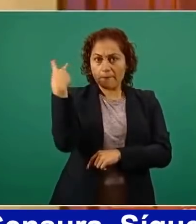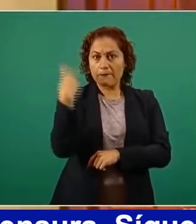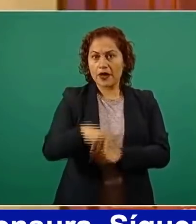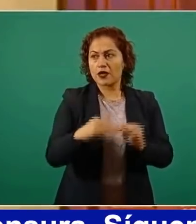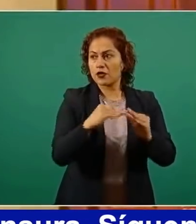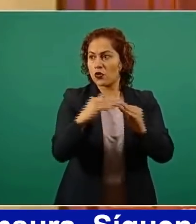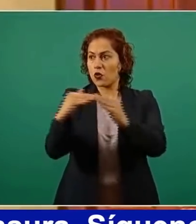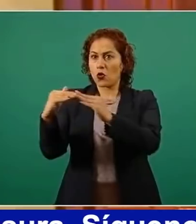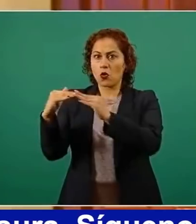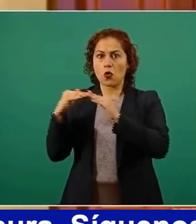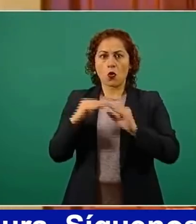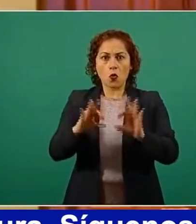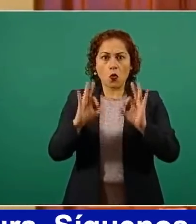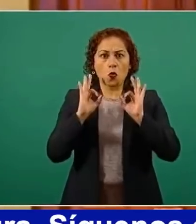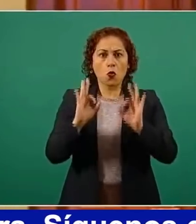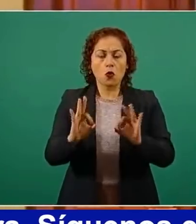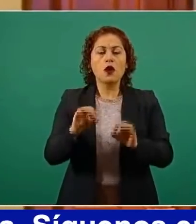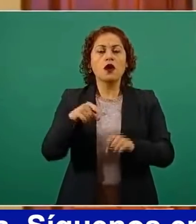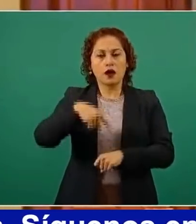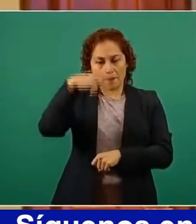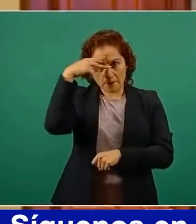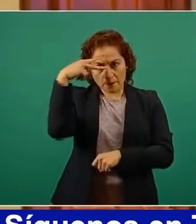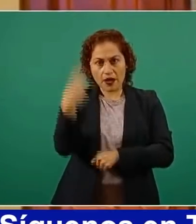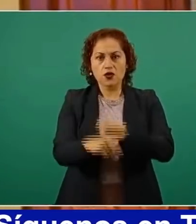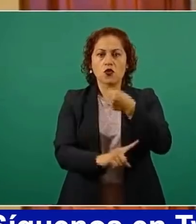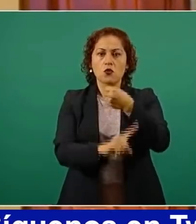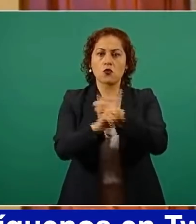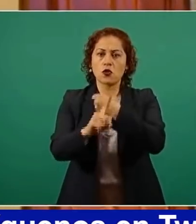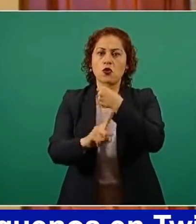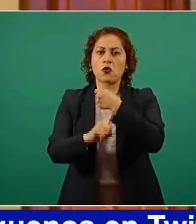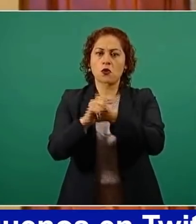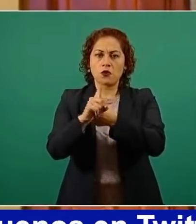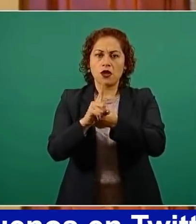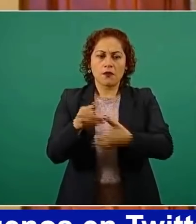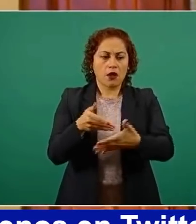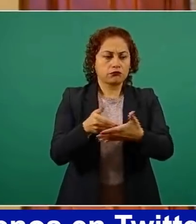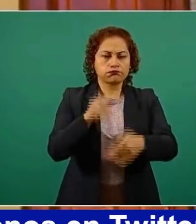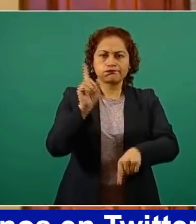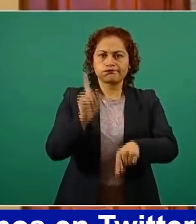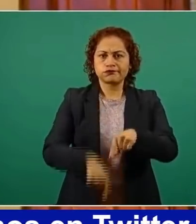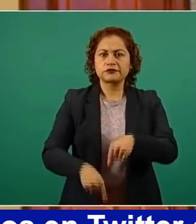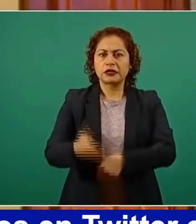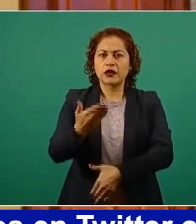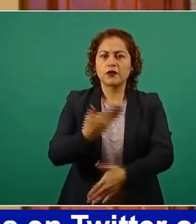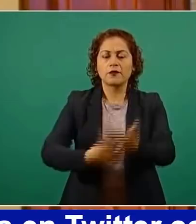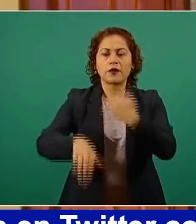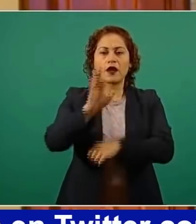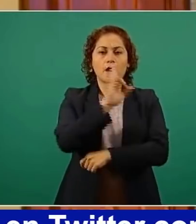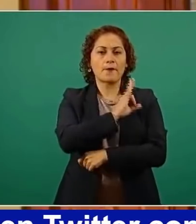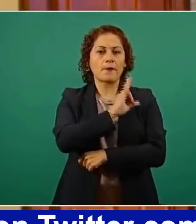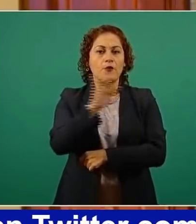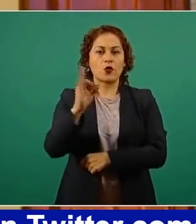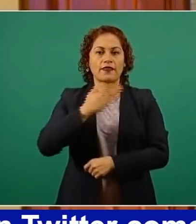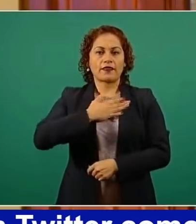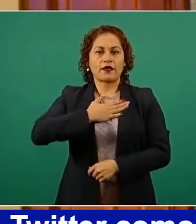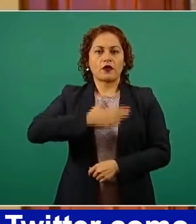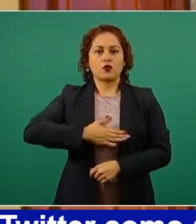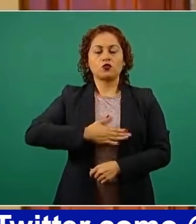podría resolver sus grandes y graves problemas y avanzar con libertad y justicia hacia la